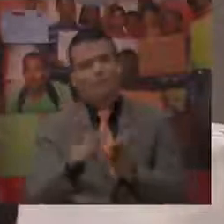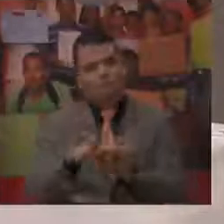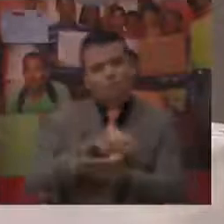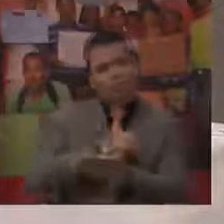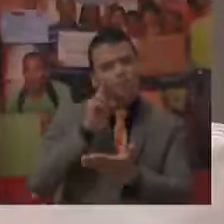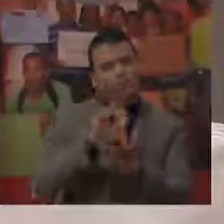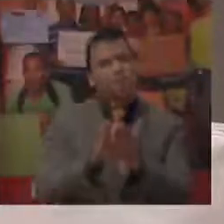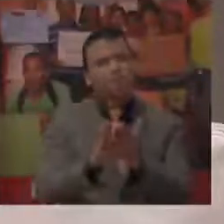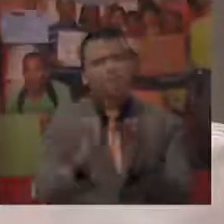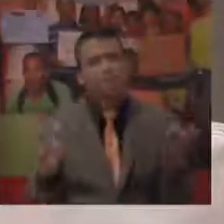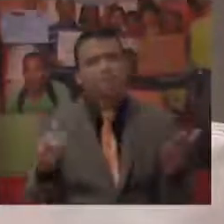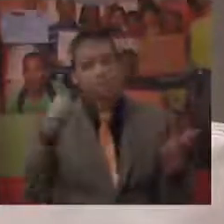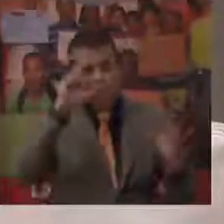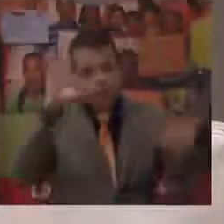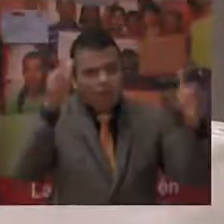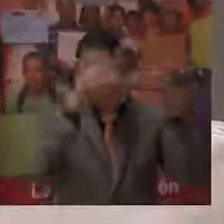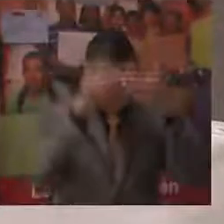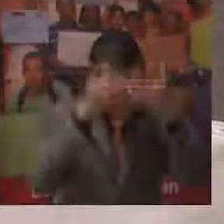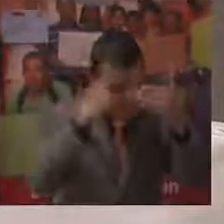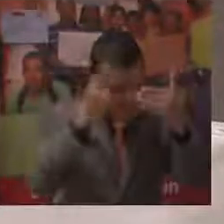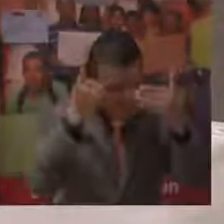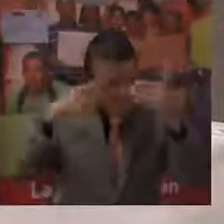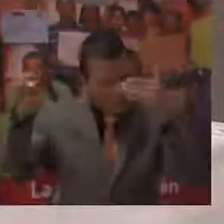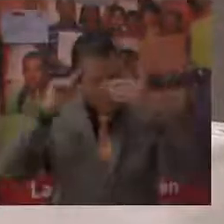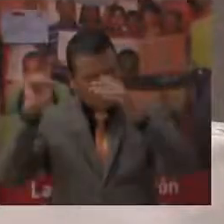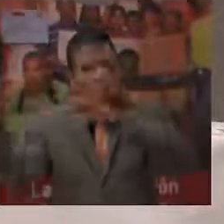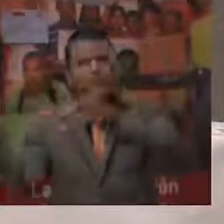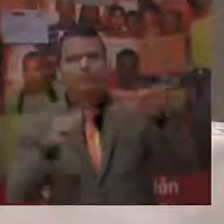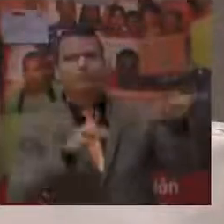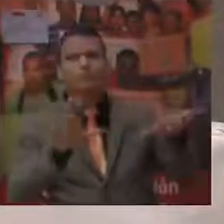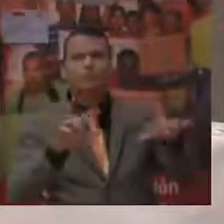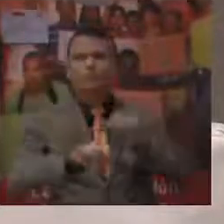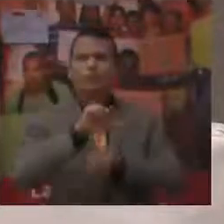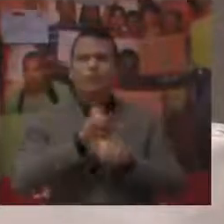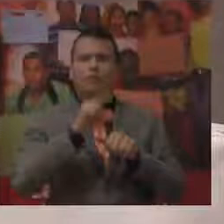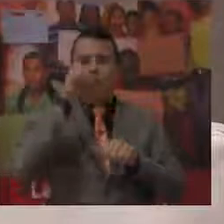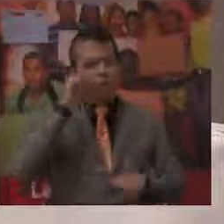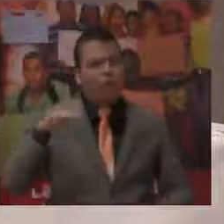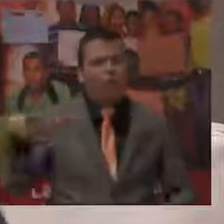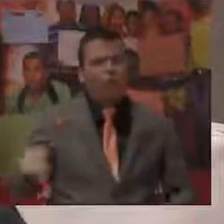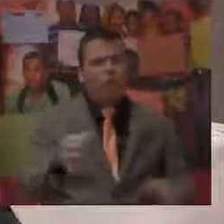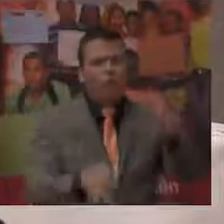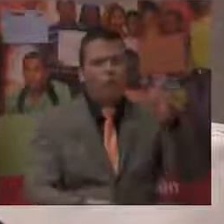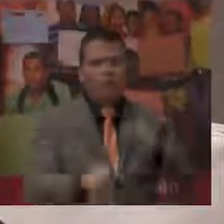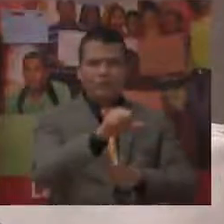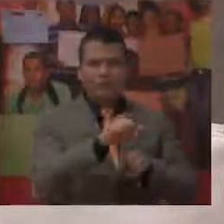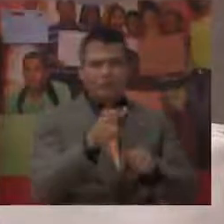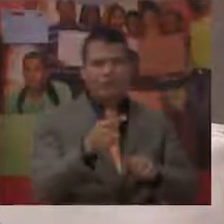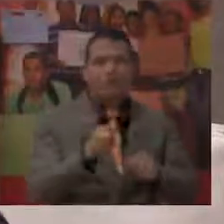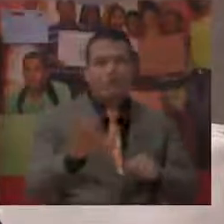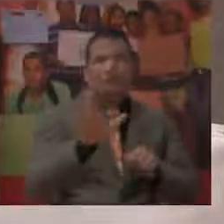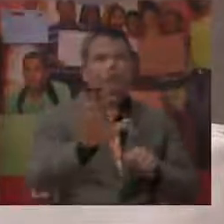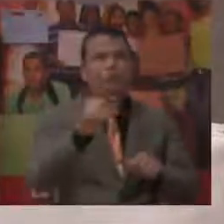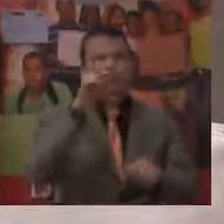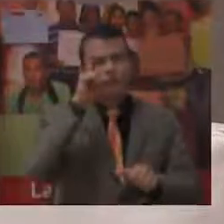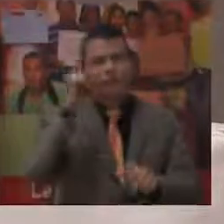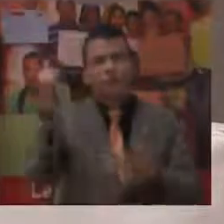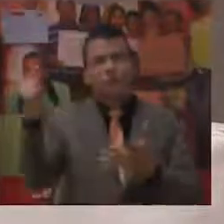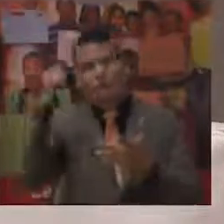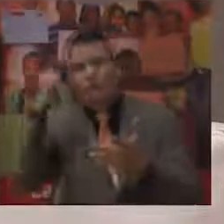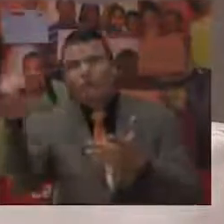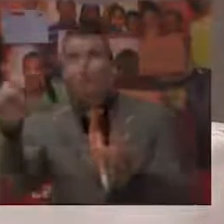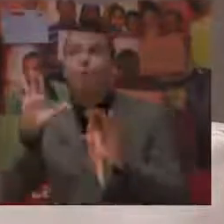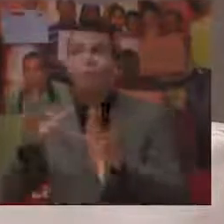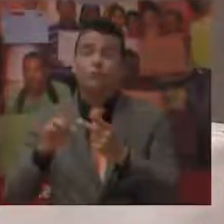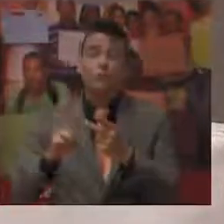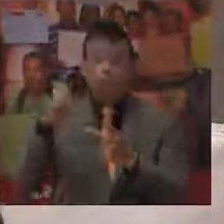porque el cambio de paradigmas dentro de la justicia transicional nos ha llevado a cambiar muchos esquemas mentales que